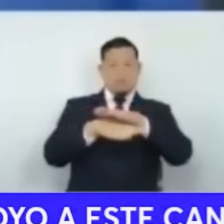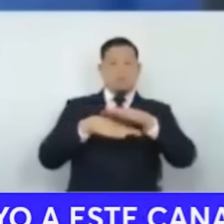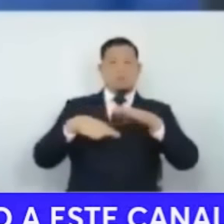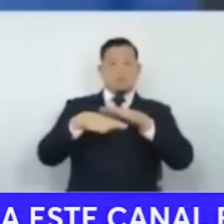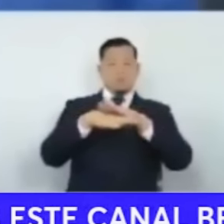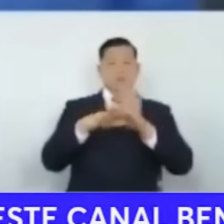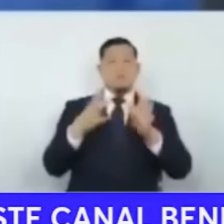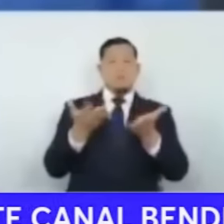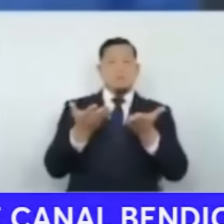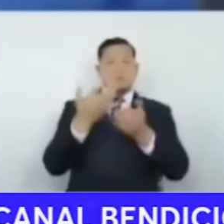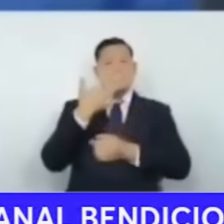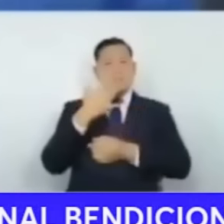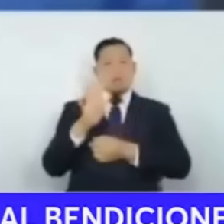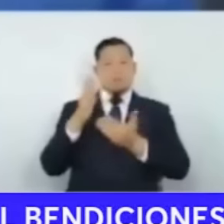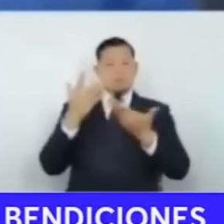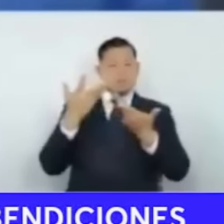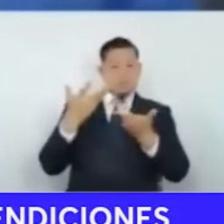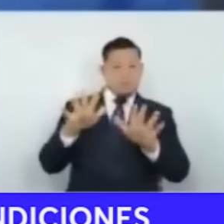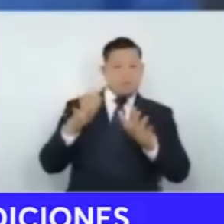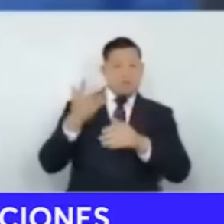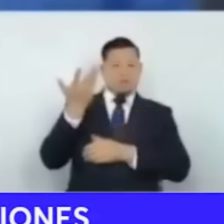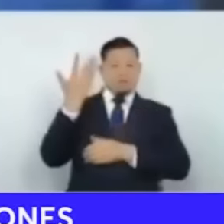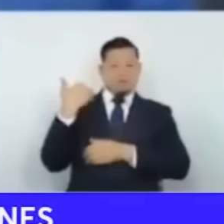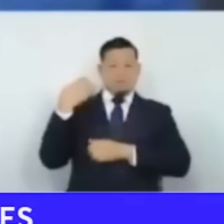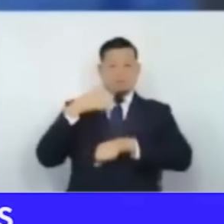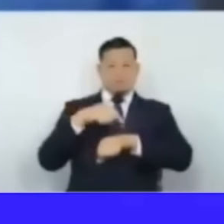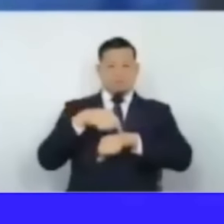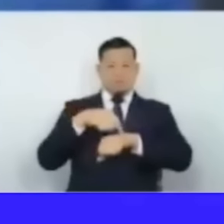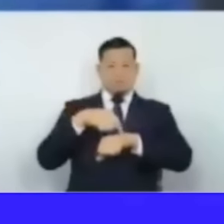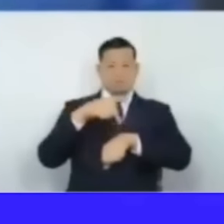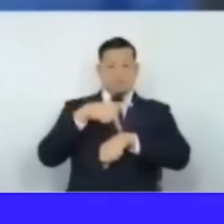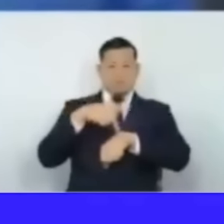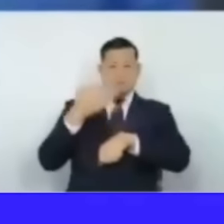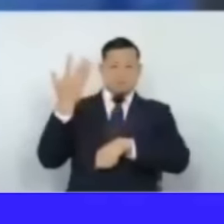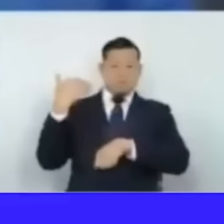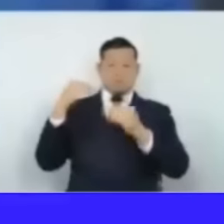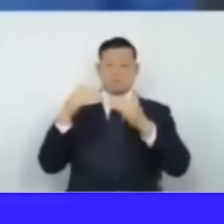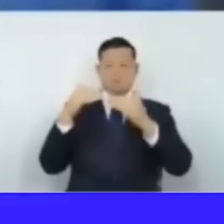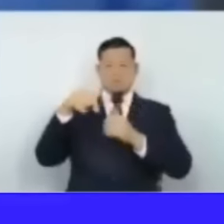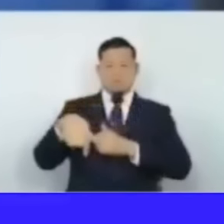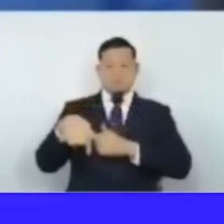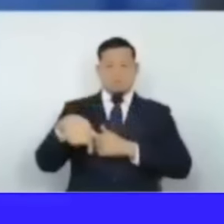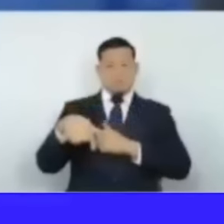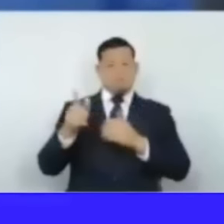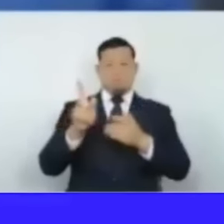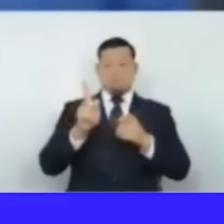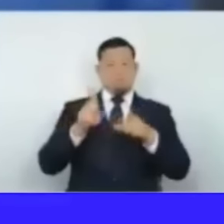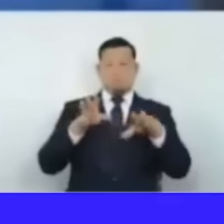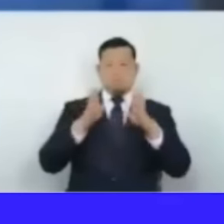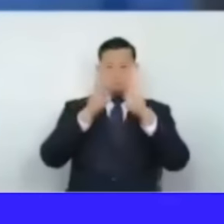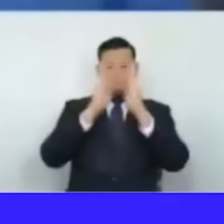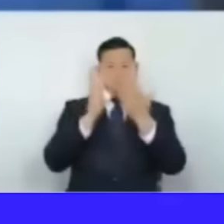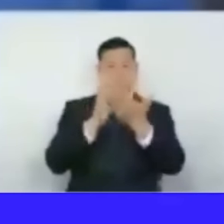básica como ya ha venido pasando en la legislatura anterior y esta tampoco fue